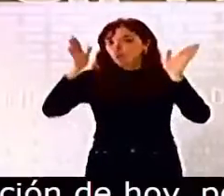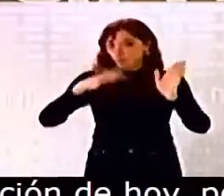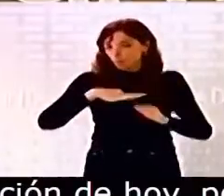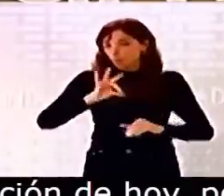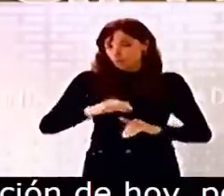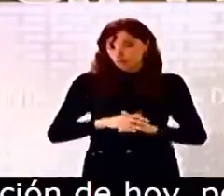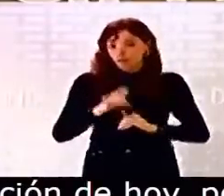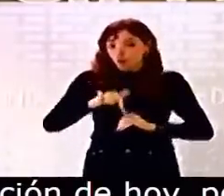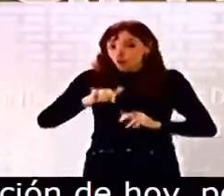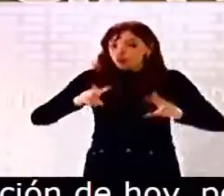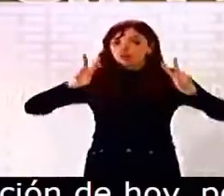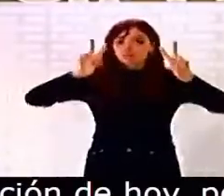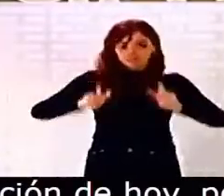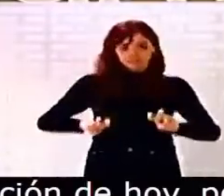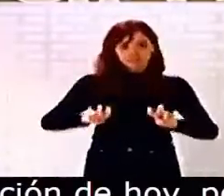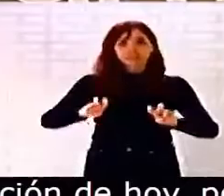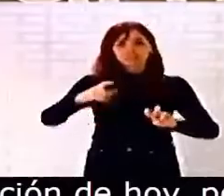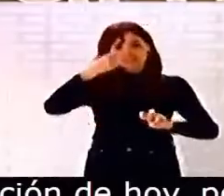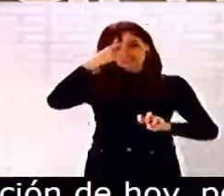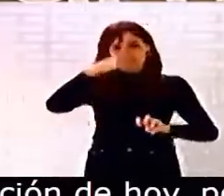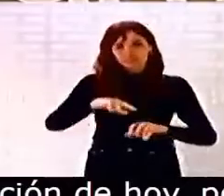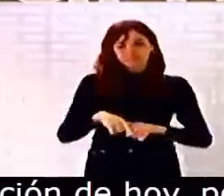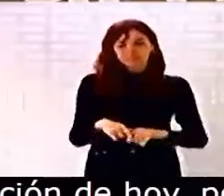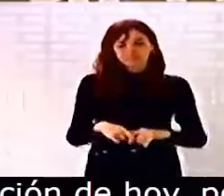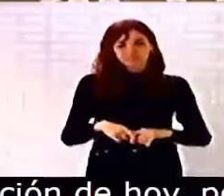El comienzo de lo que puede ser el futuro.